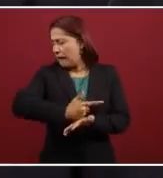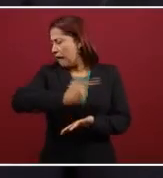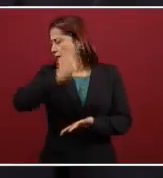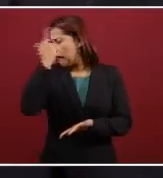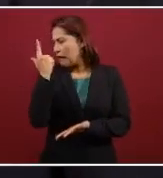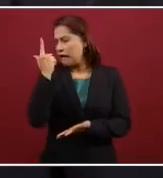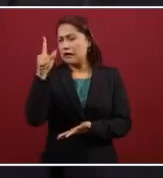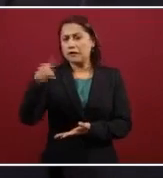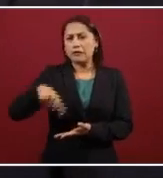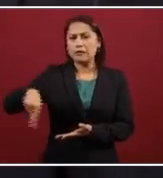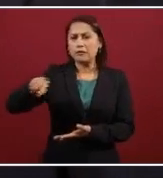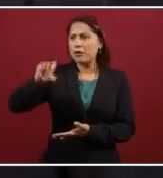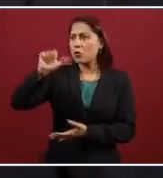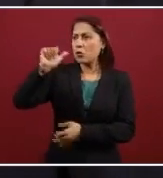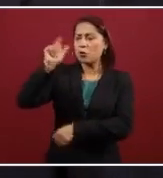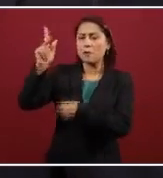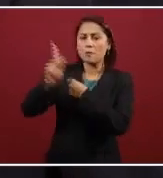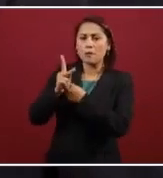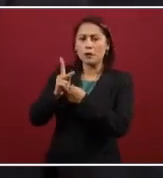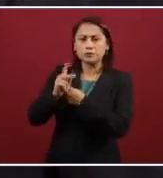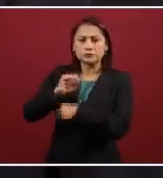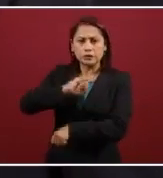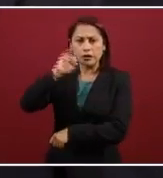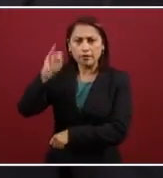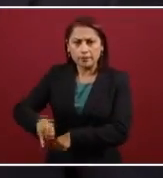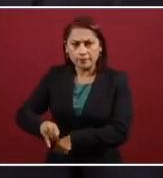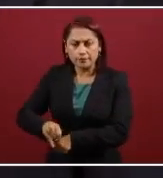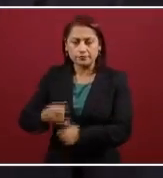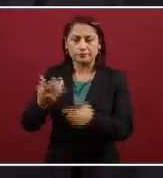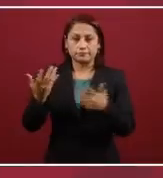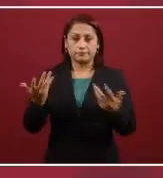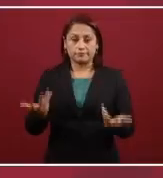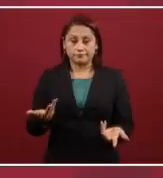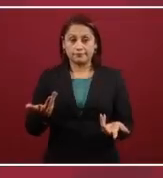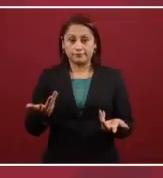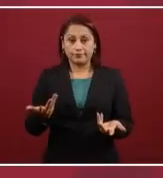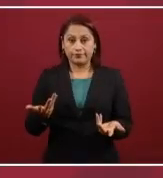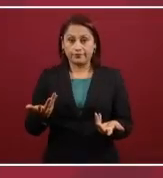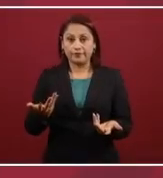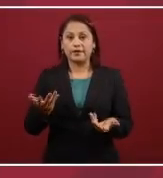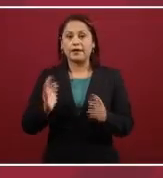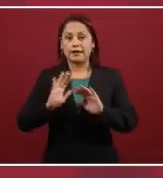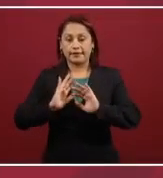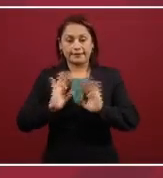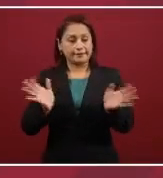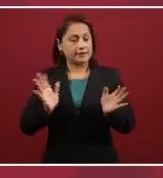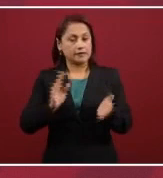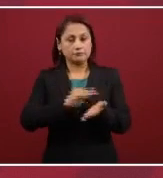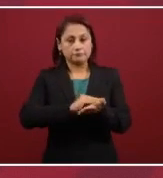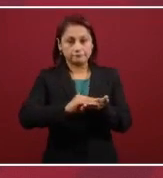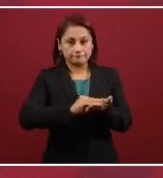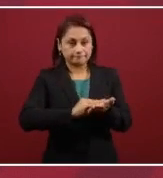Entonces, se terminó con esto y resulta que no